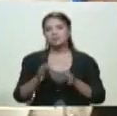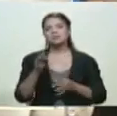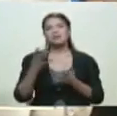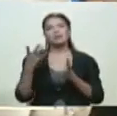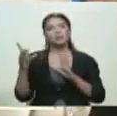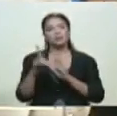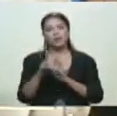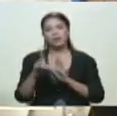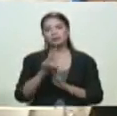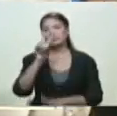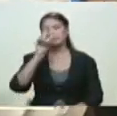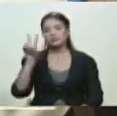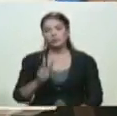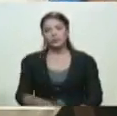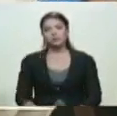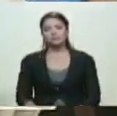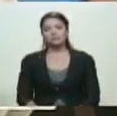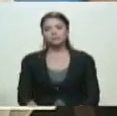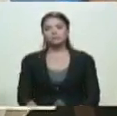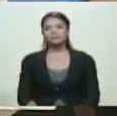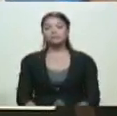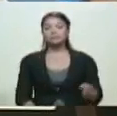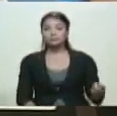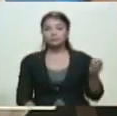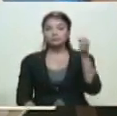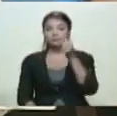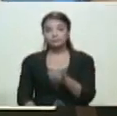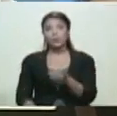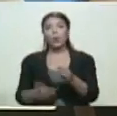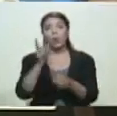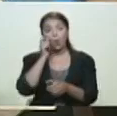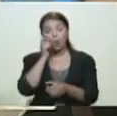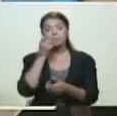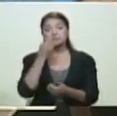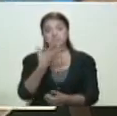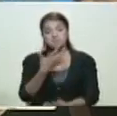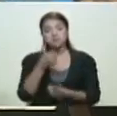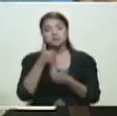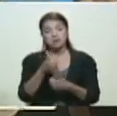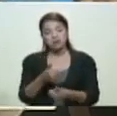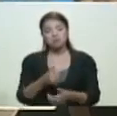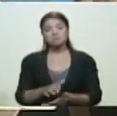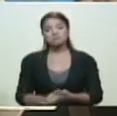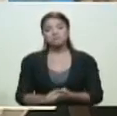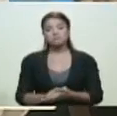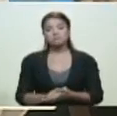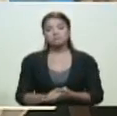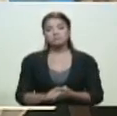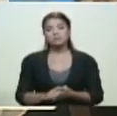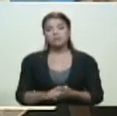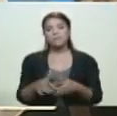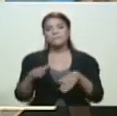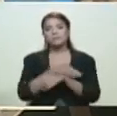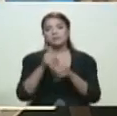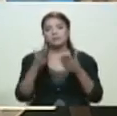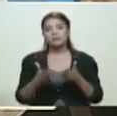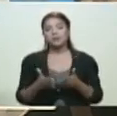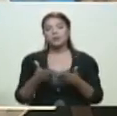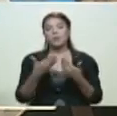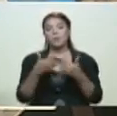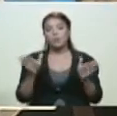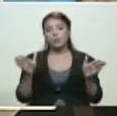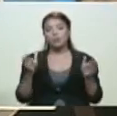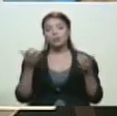de Derecho en Venezuela. Y designó a un hombre de bien, a un hombre digno, al frente del Ministerio Público para que se